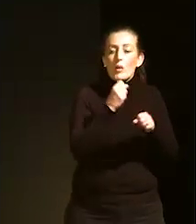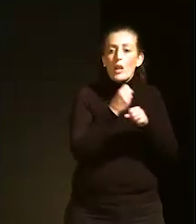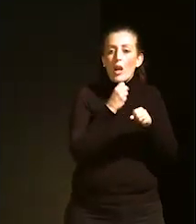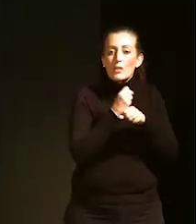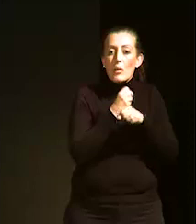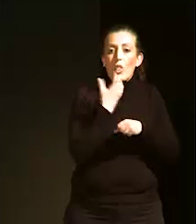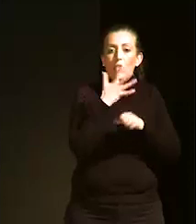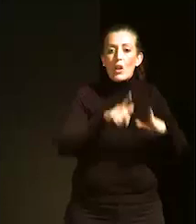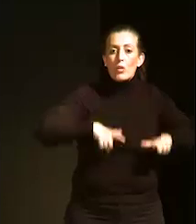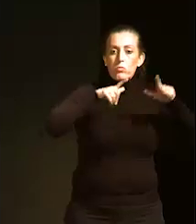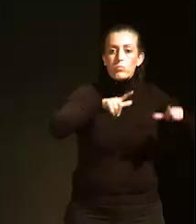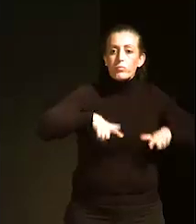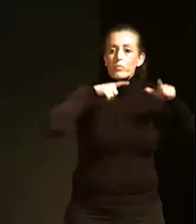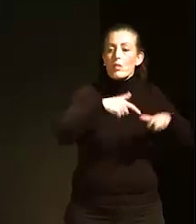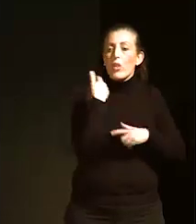montajes escénicos